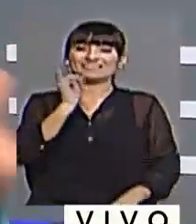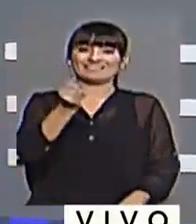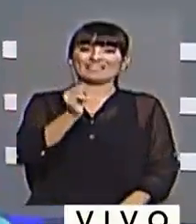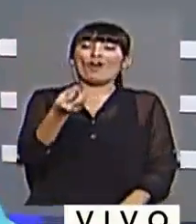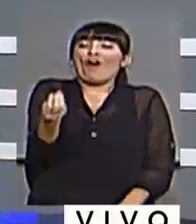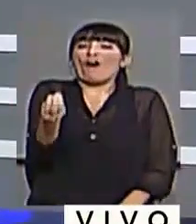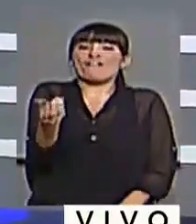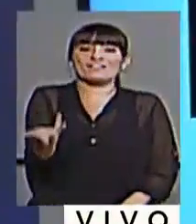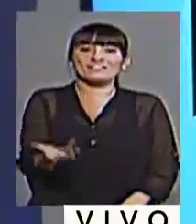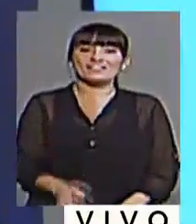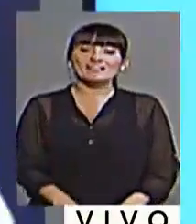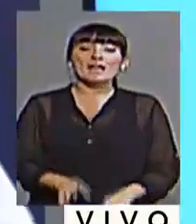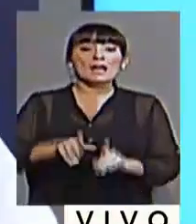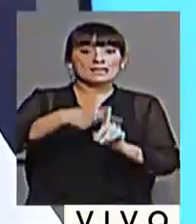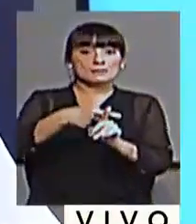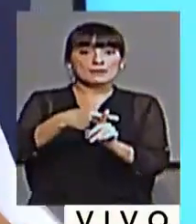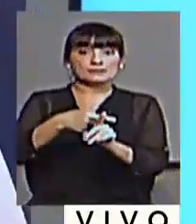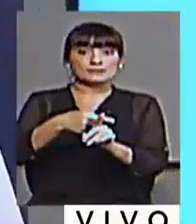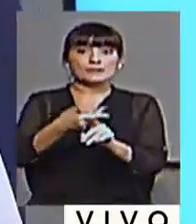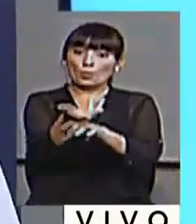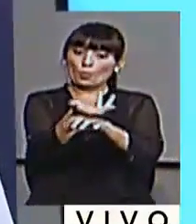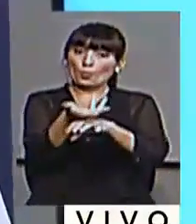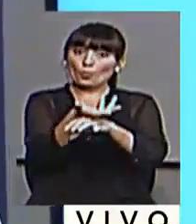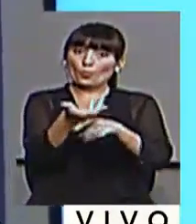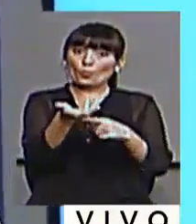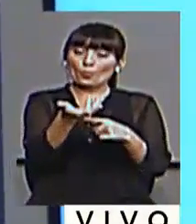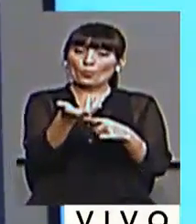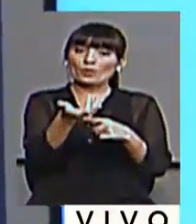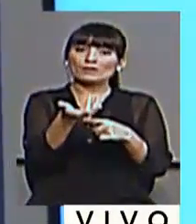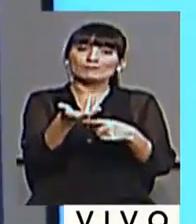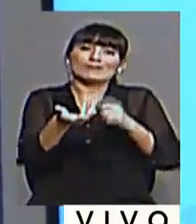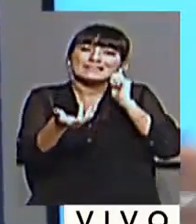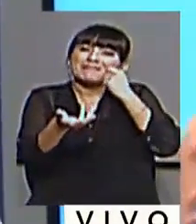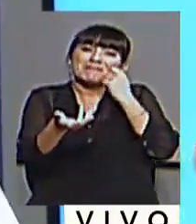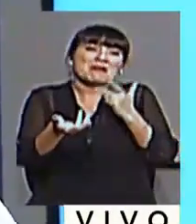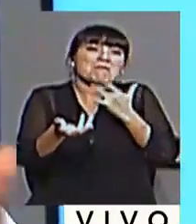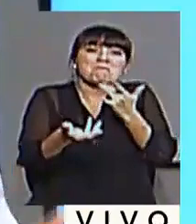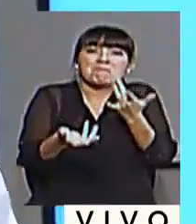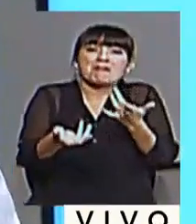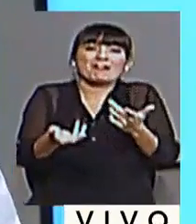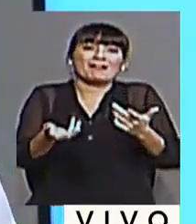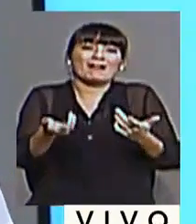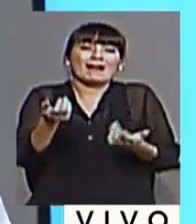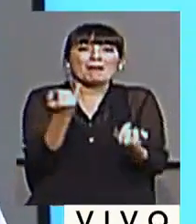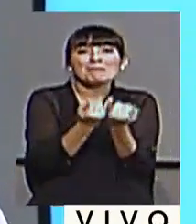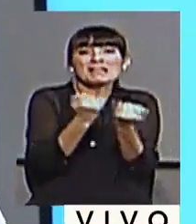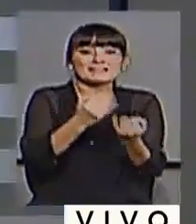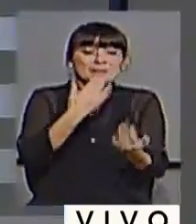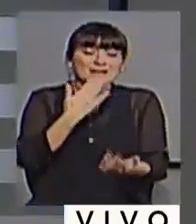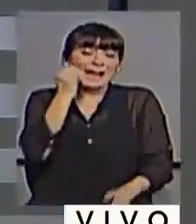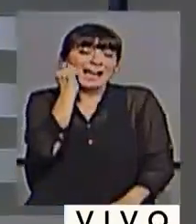calificación. Además que hueón coloquialmente es amistoso. Es hasta cariñoso. Bueno,